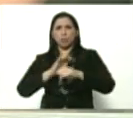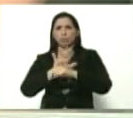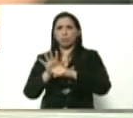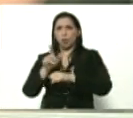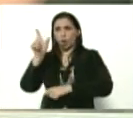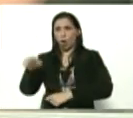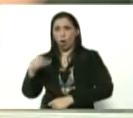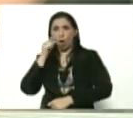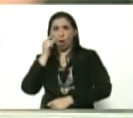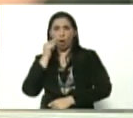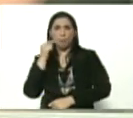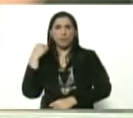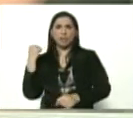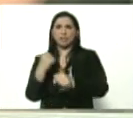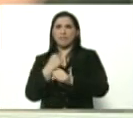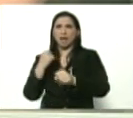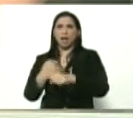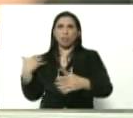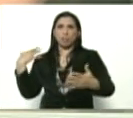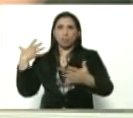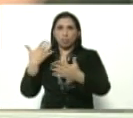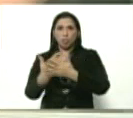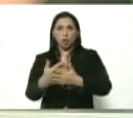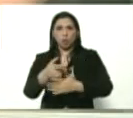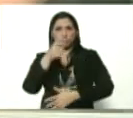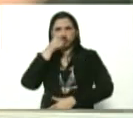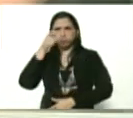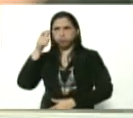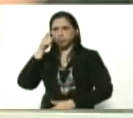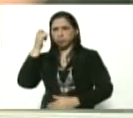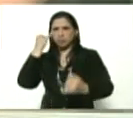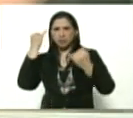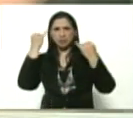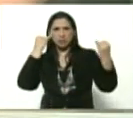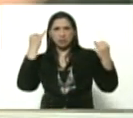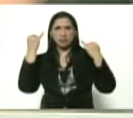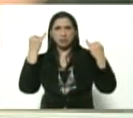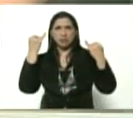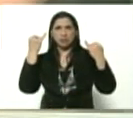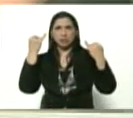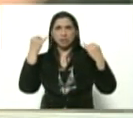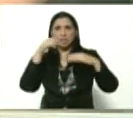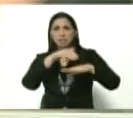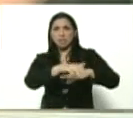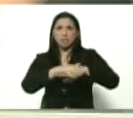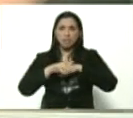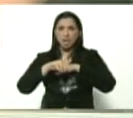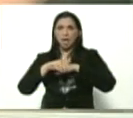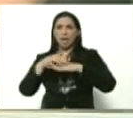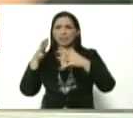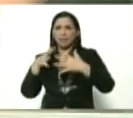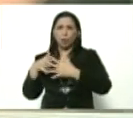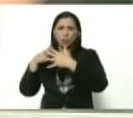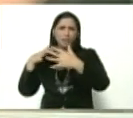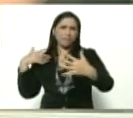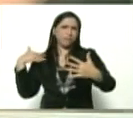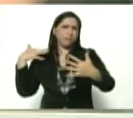Richard Branson ha trabajado para las agencias de inteligencia del Reino Unido y de Estados Unidos durante